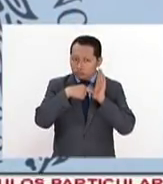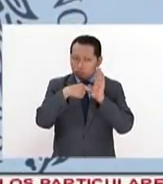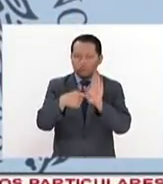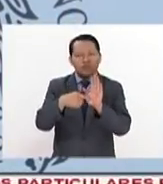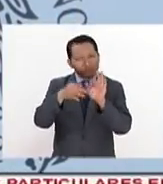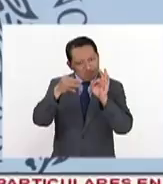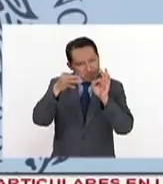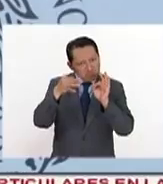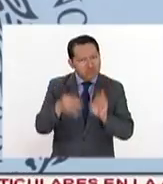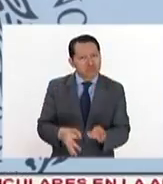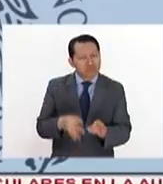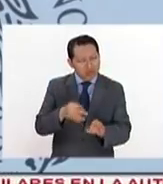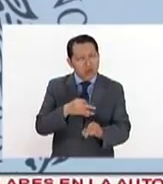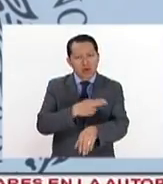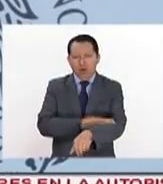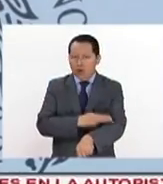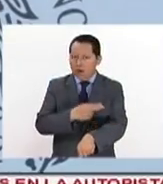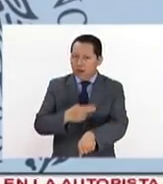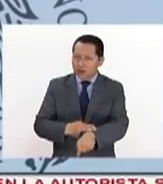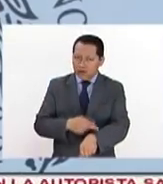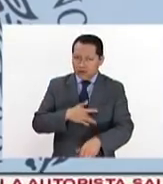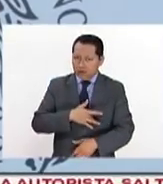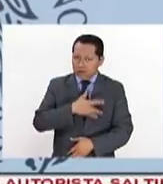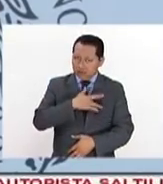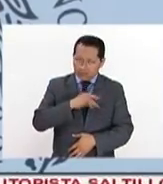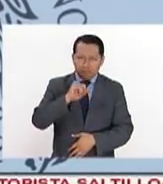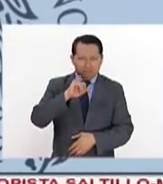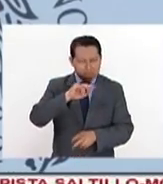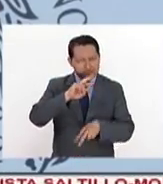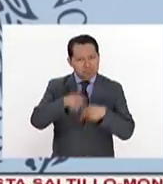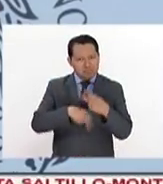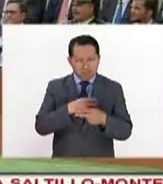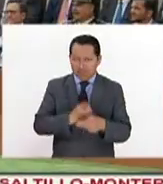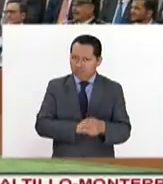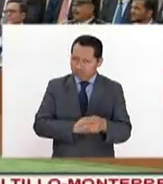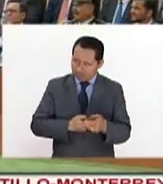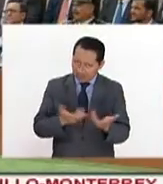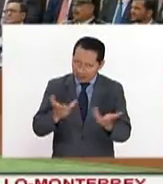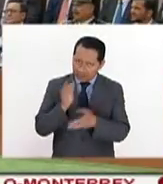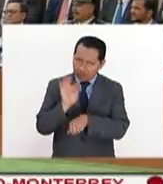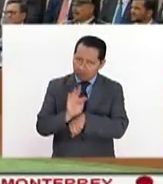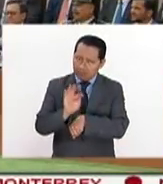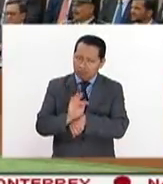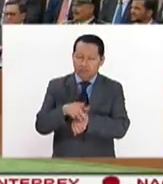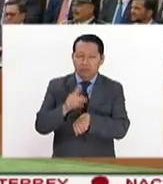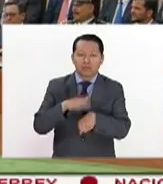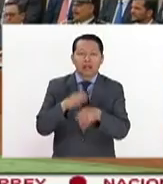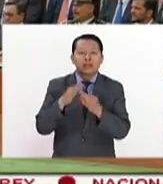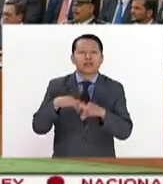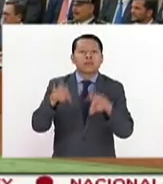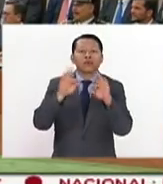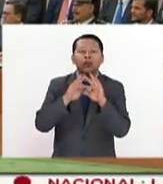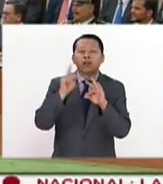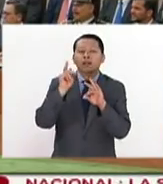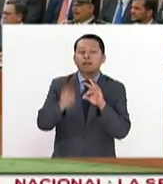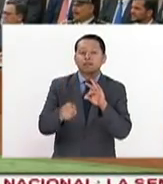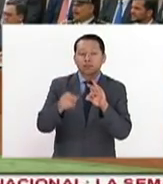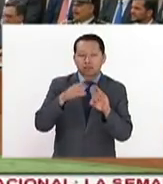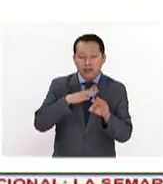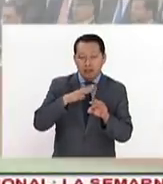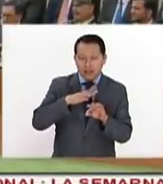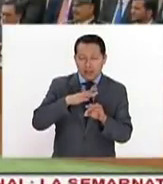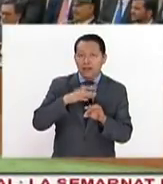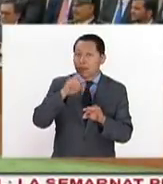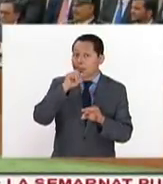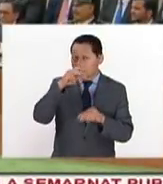entrega, honestidad y espíritu de sacrificio, pero sobre todo de lealtad inquebrantable y amor